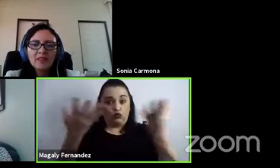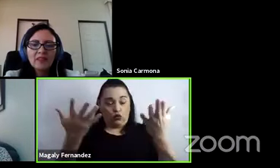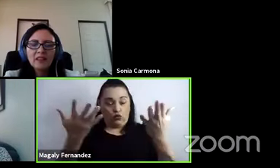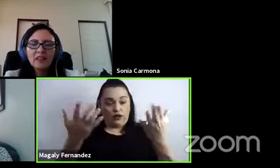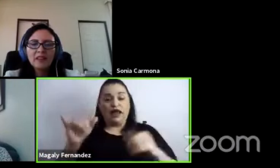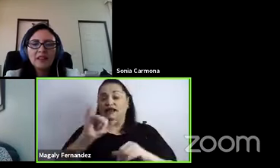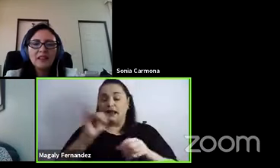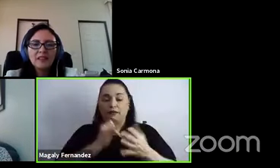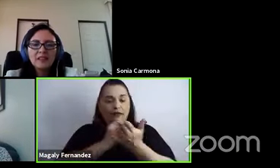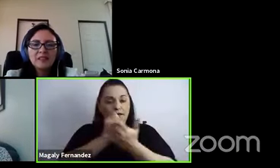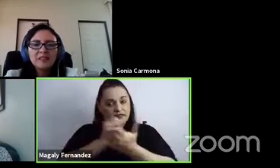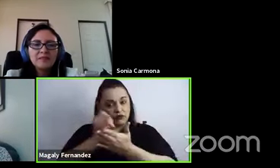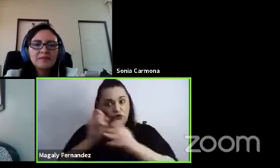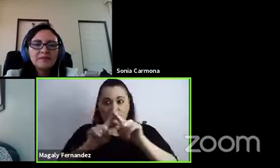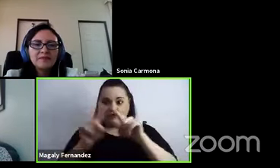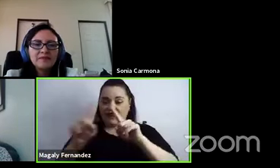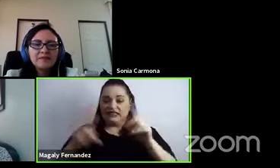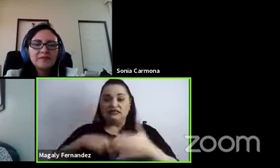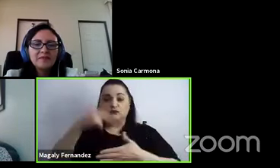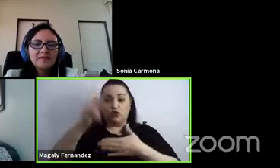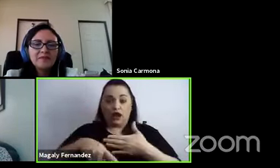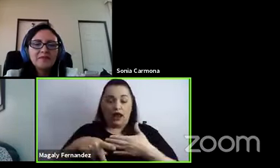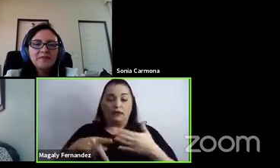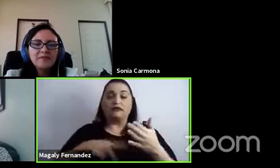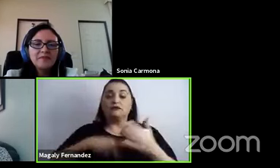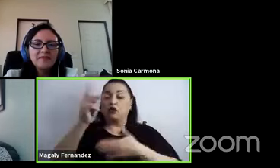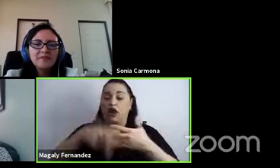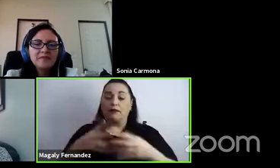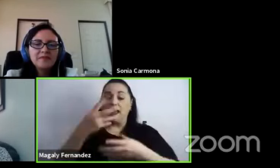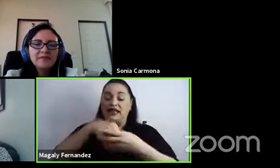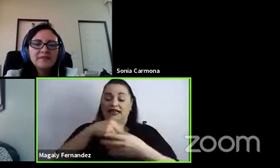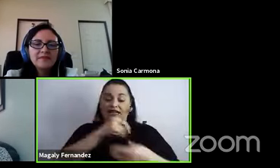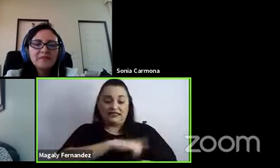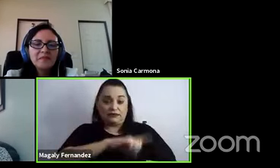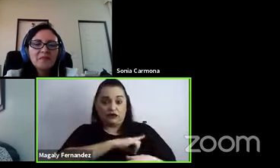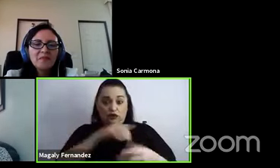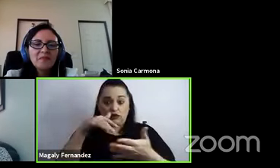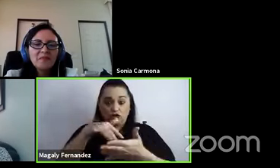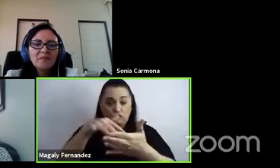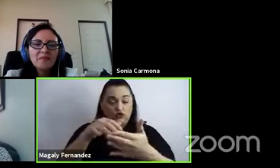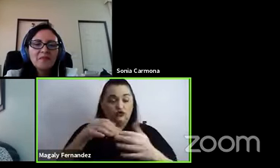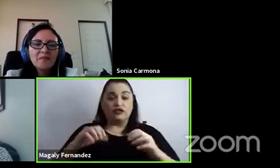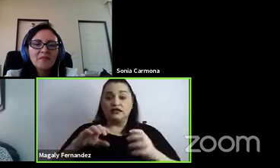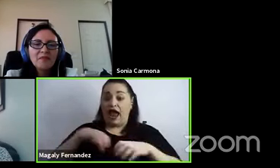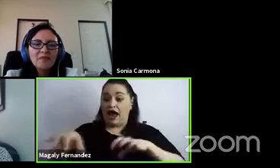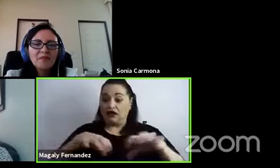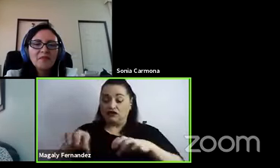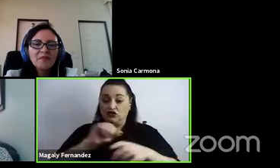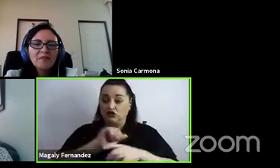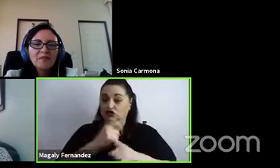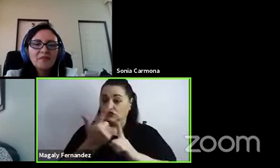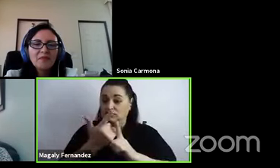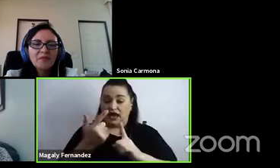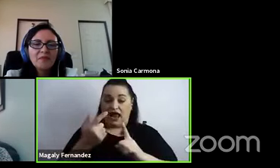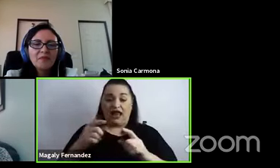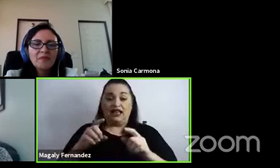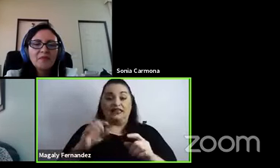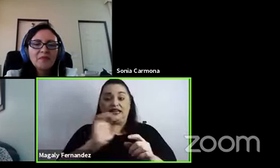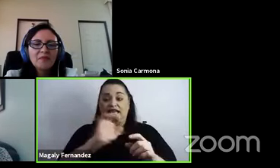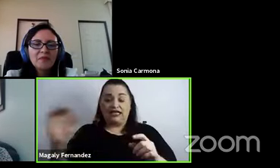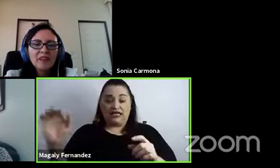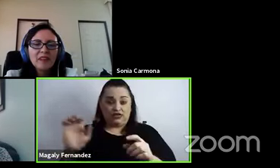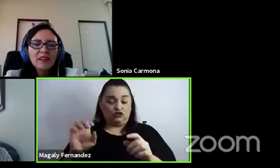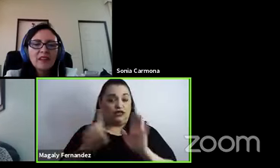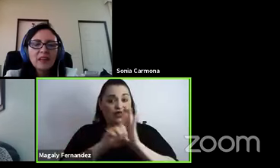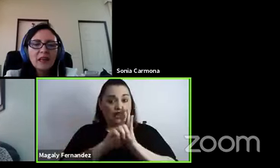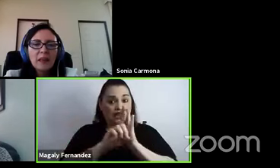investigadora en diferentes programas, como el Programa Interdisciplinario de Estudios y Acción Social de Derechos de la Niñez y Adolescencia, el PRIDENA UCR.